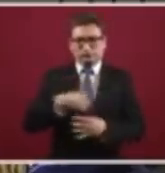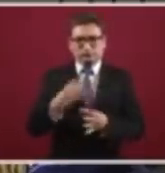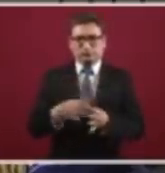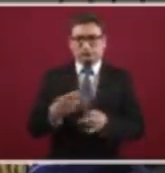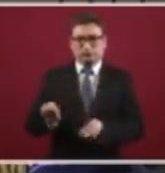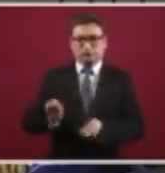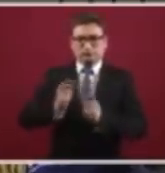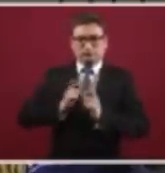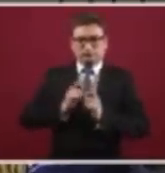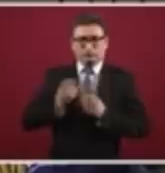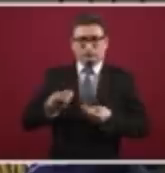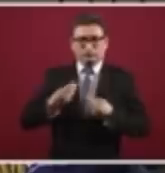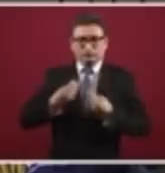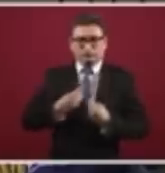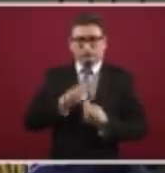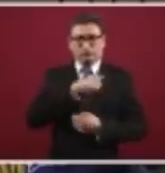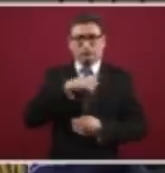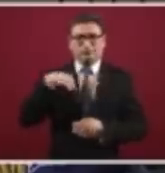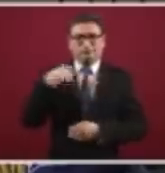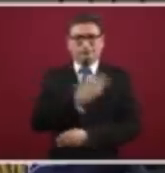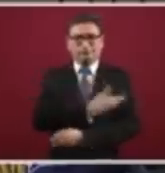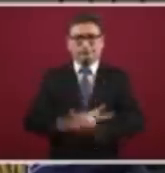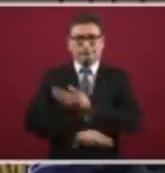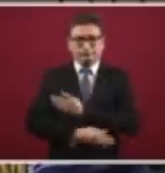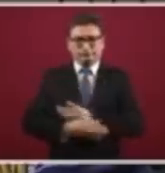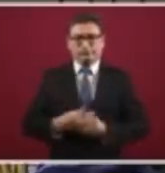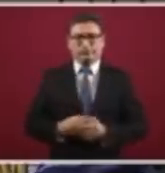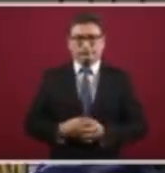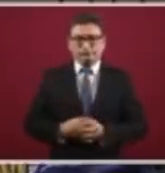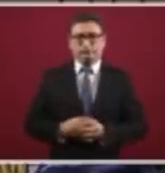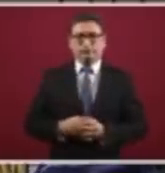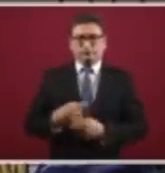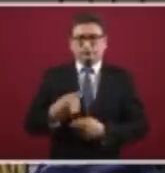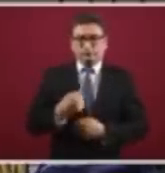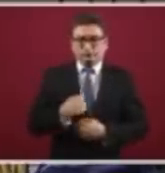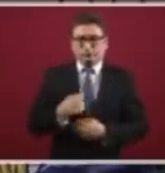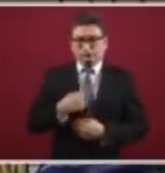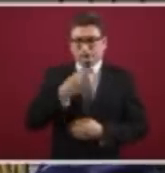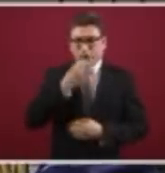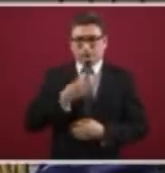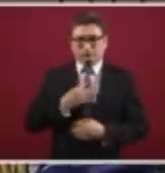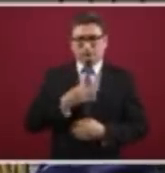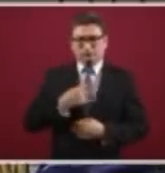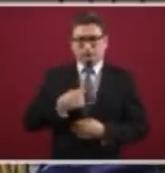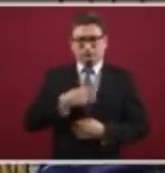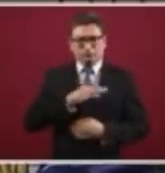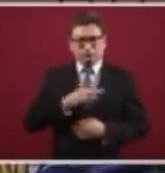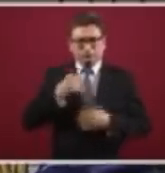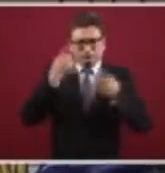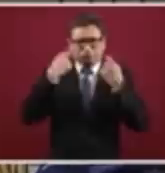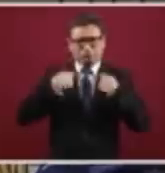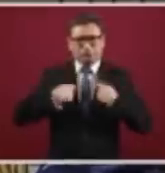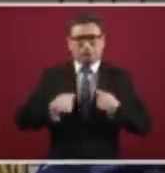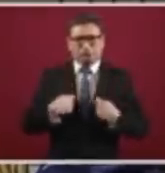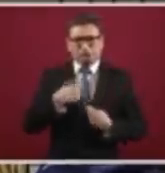entregaron esta playera y me pidieron que me la pusiera